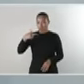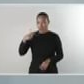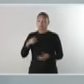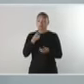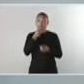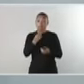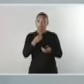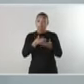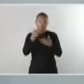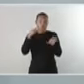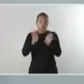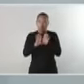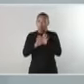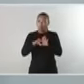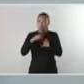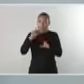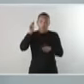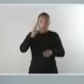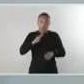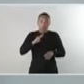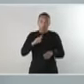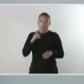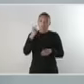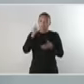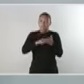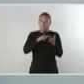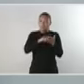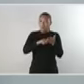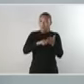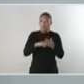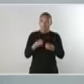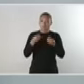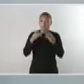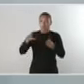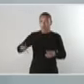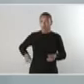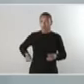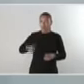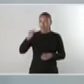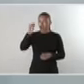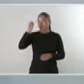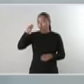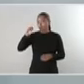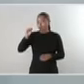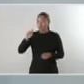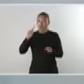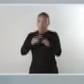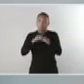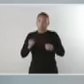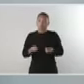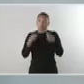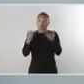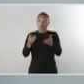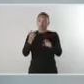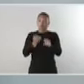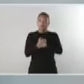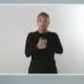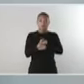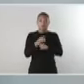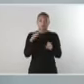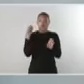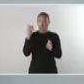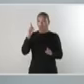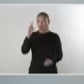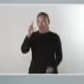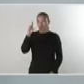llegaba a Tomás garrington y si ganaba la gubernatura porque le iba a entregar el estado a la delincuencia y pasó lo mismo en el